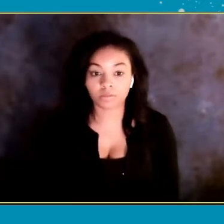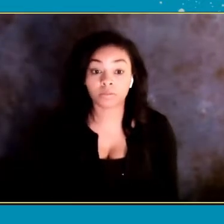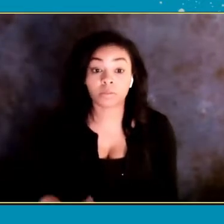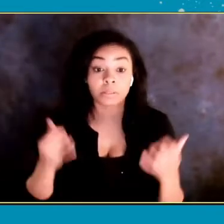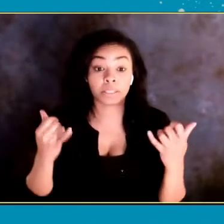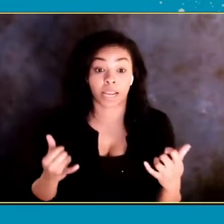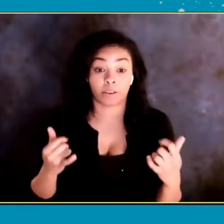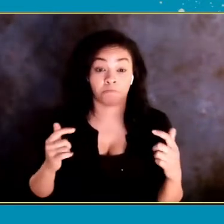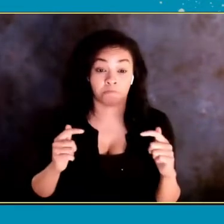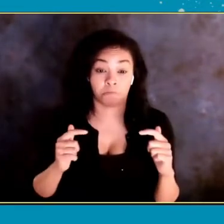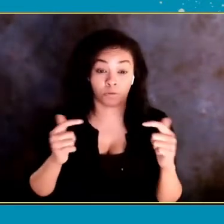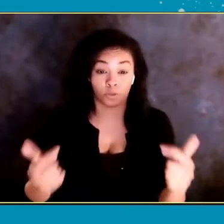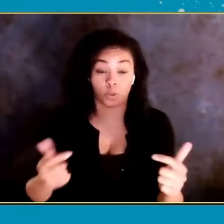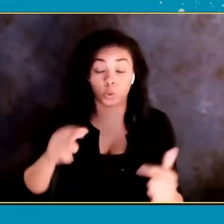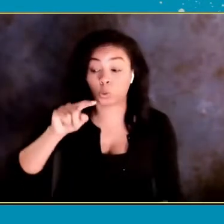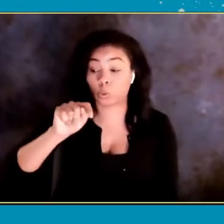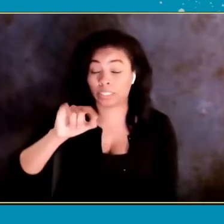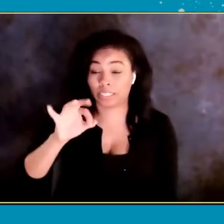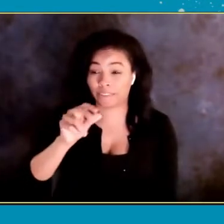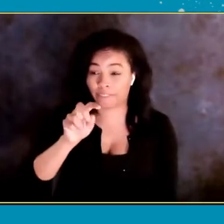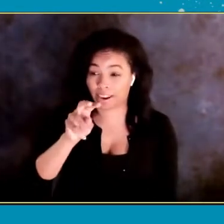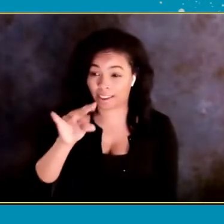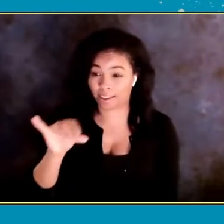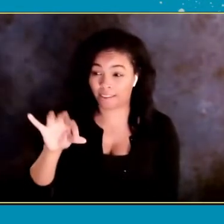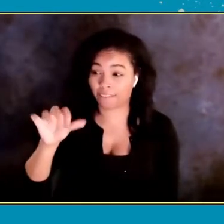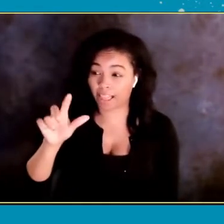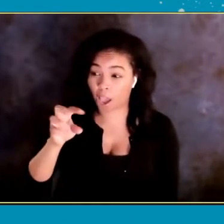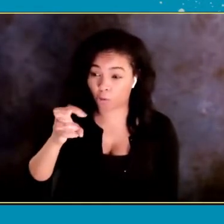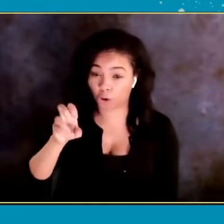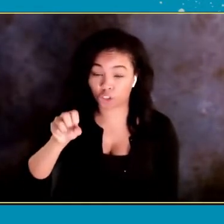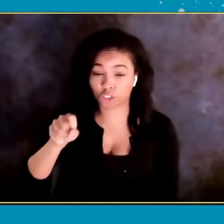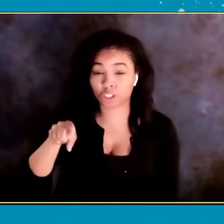on to Tiffany Flowers, who will be leading our call tonight.